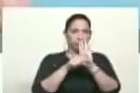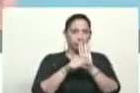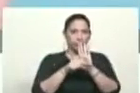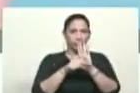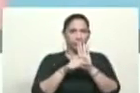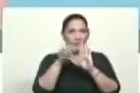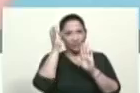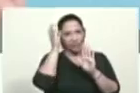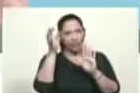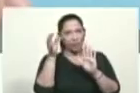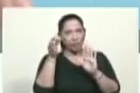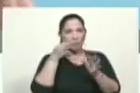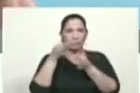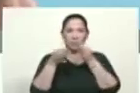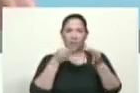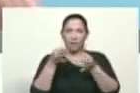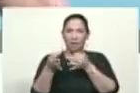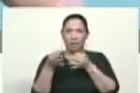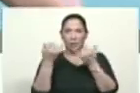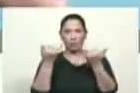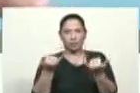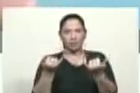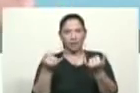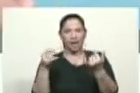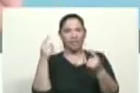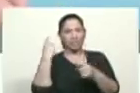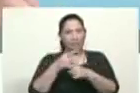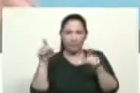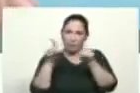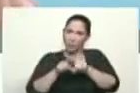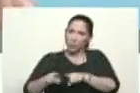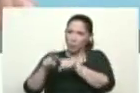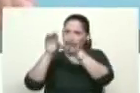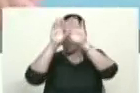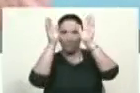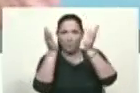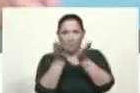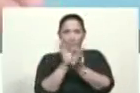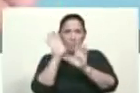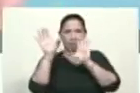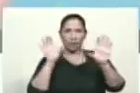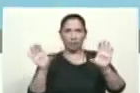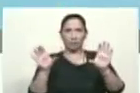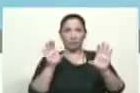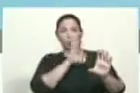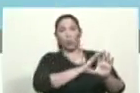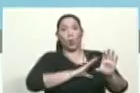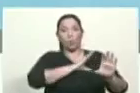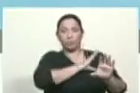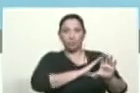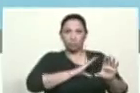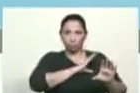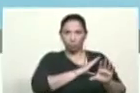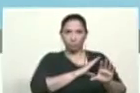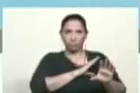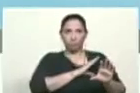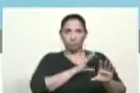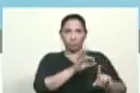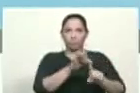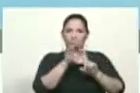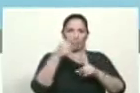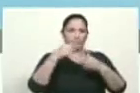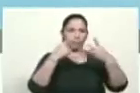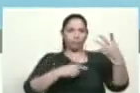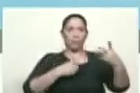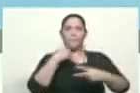ahorita, pero que debe ser igual que en sus países, ¿no? Se monta una comisión con distinta vocería